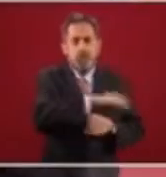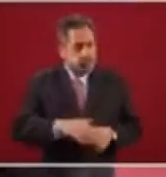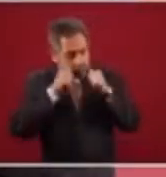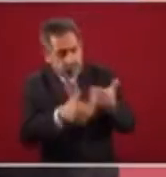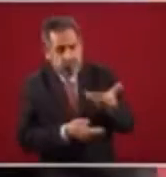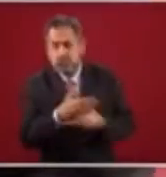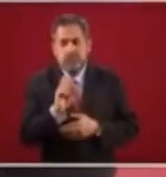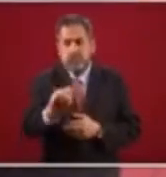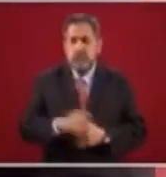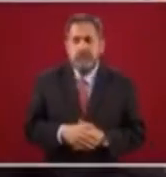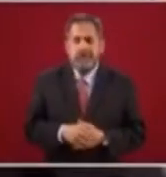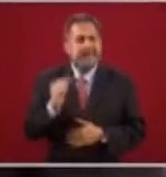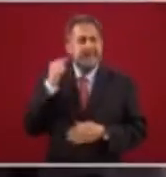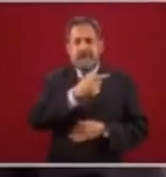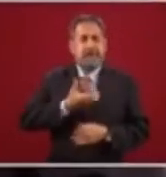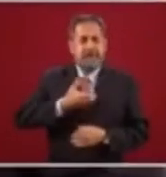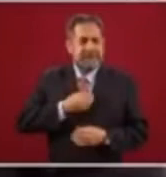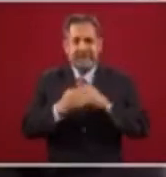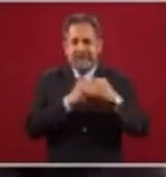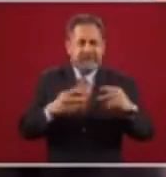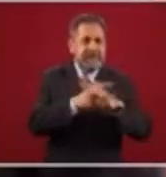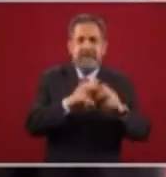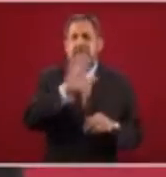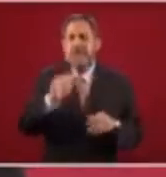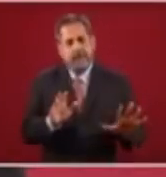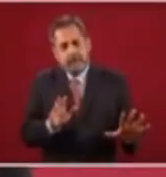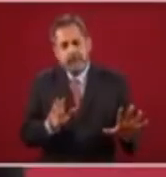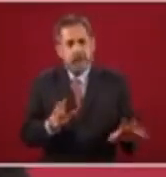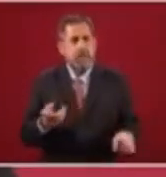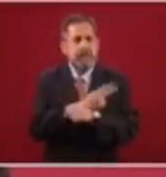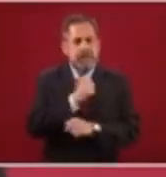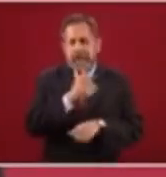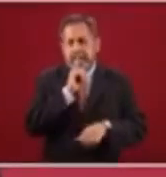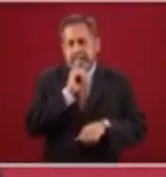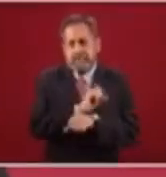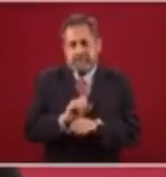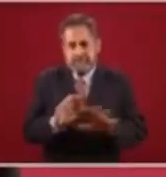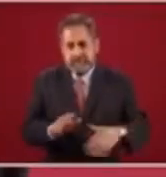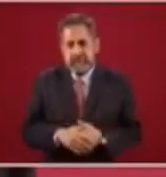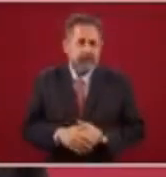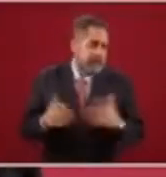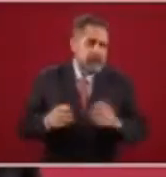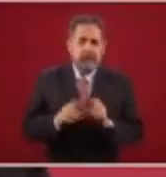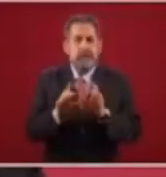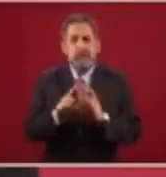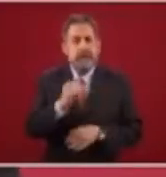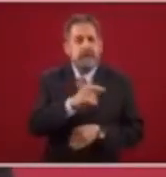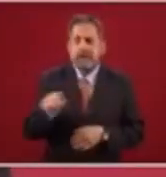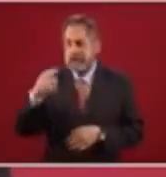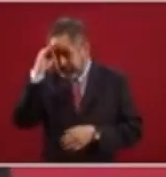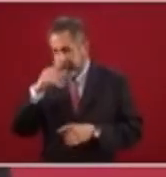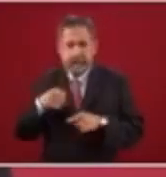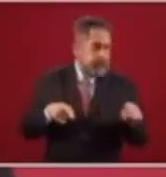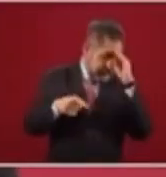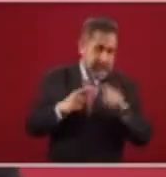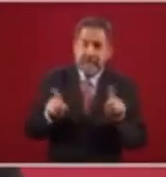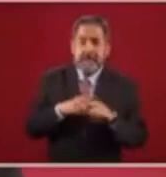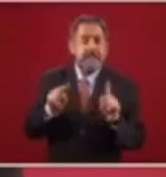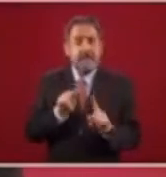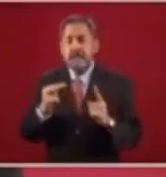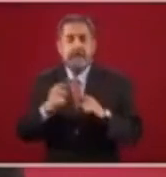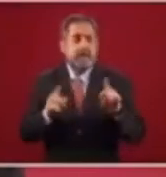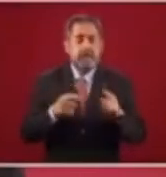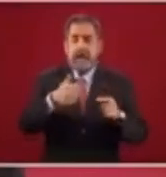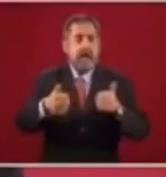de la confrontación que hubo en el Zócalo y demás, que afortunadamente no pasó a mayores, pues eso tiene que ver con las diferencias que existen. Desde